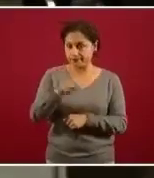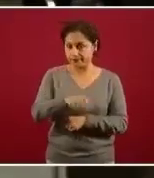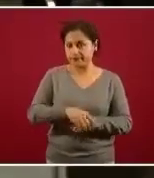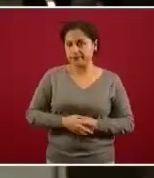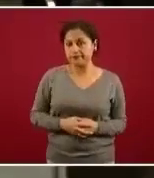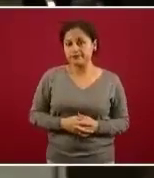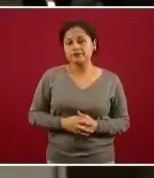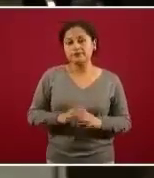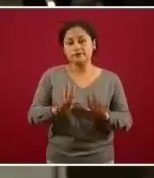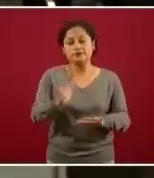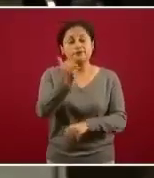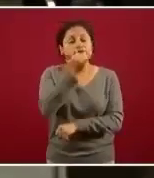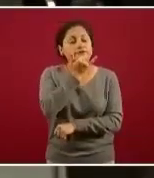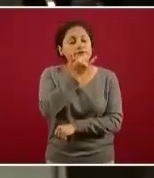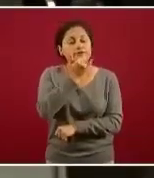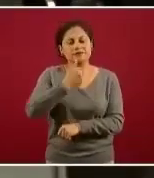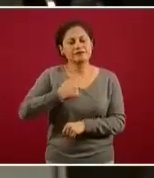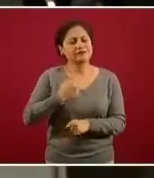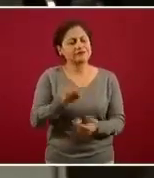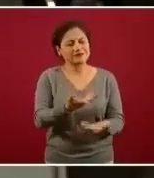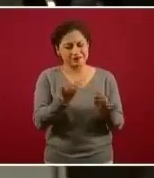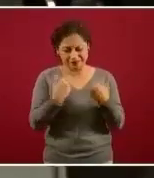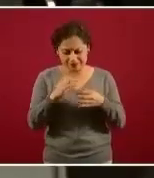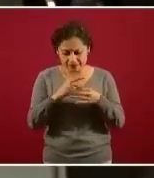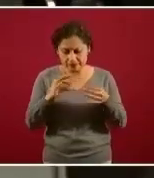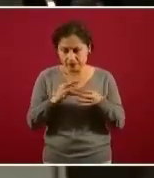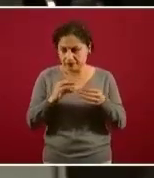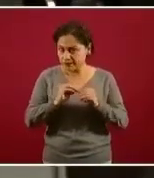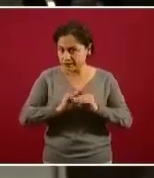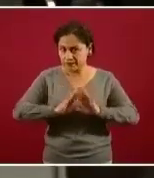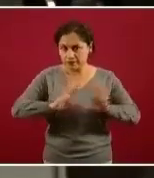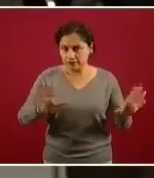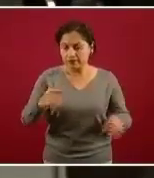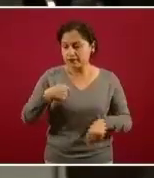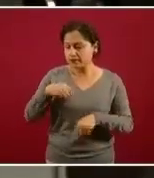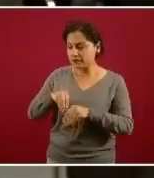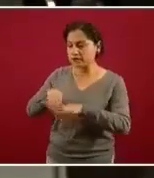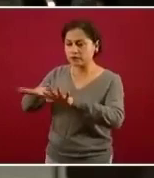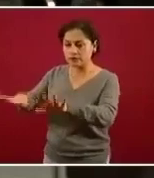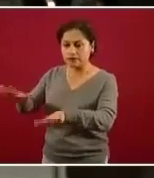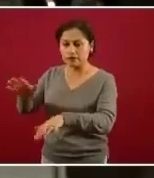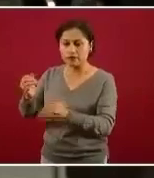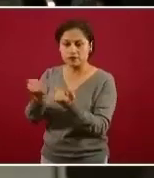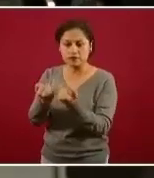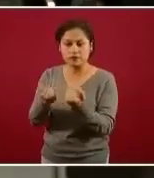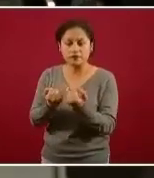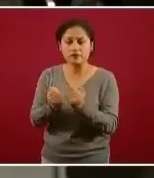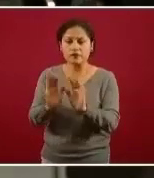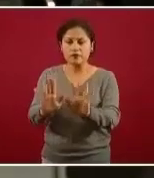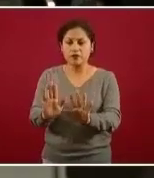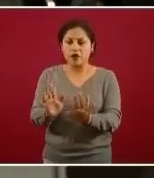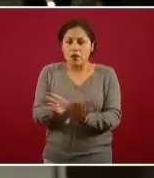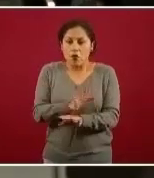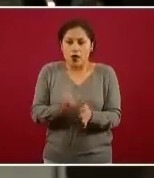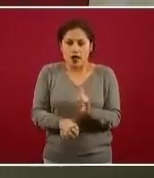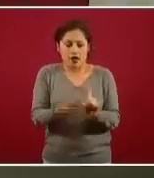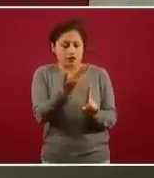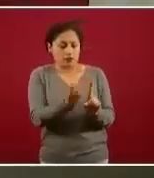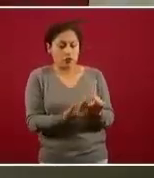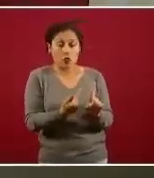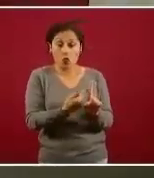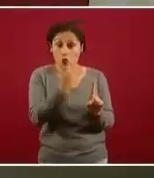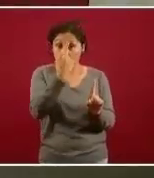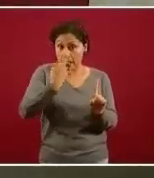para que me quede claro y poder transmitirlo así, es que la neumonía a lo mejor podría ser una complicación de alguien que padece COVID. Así lo he